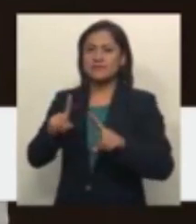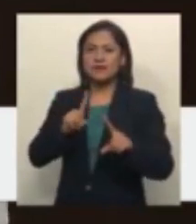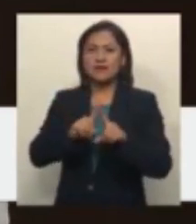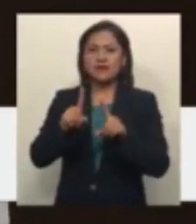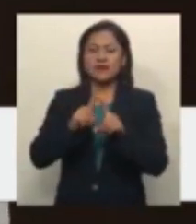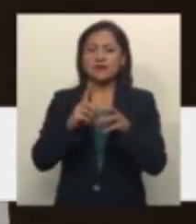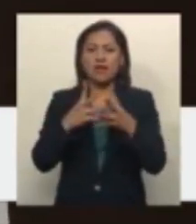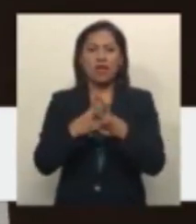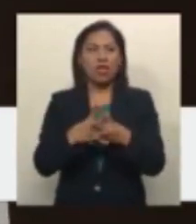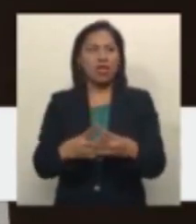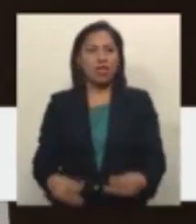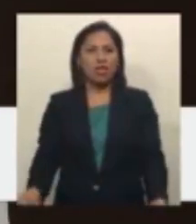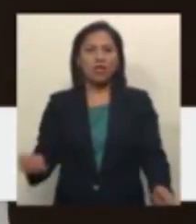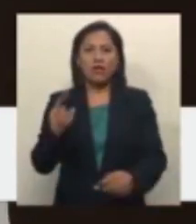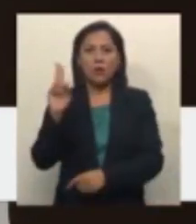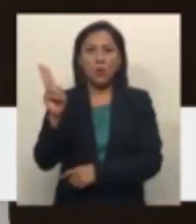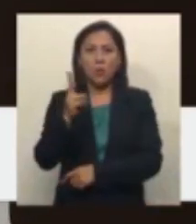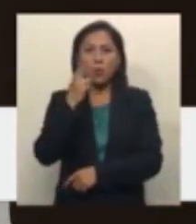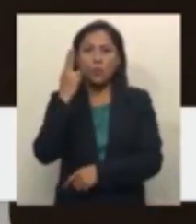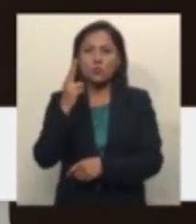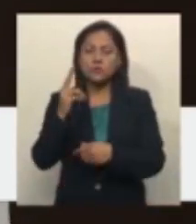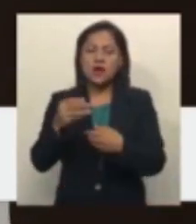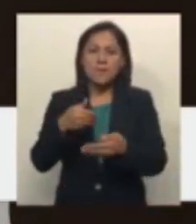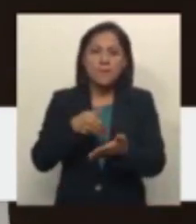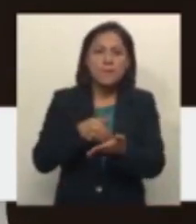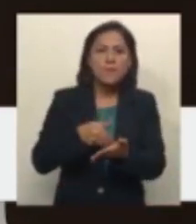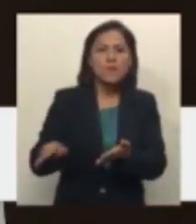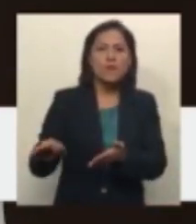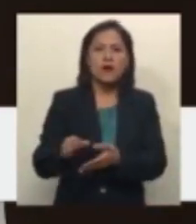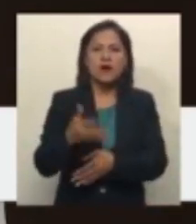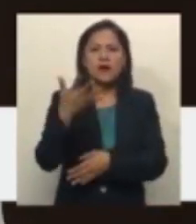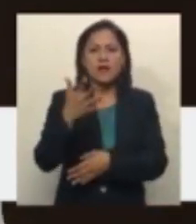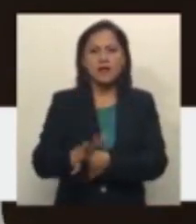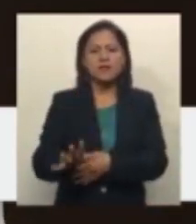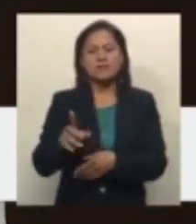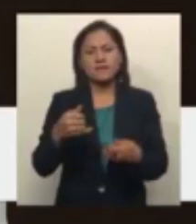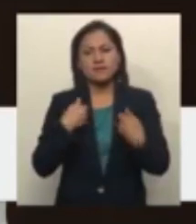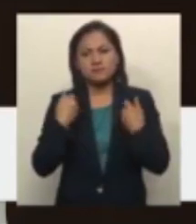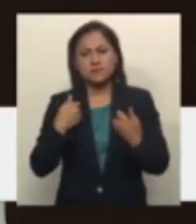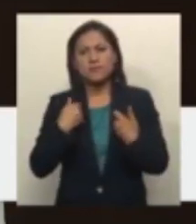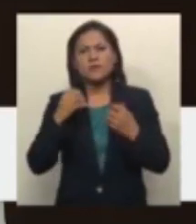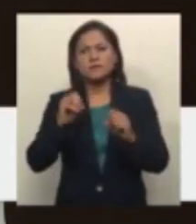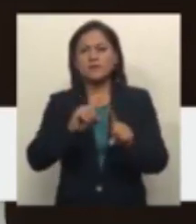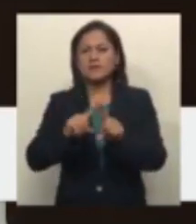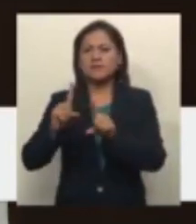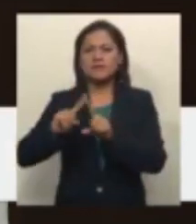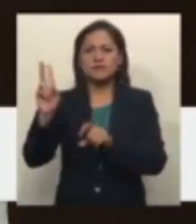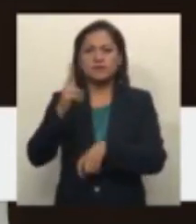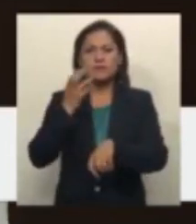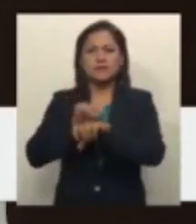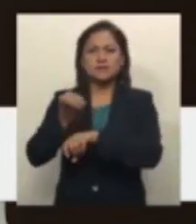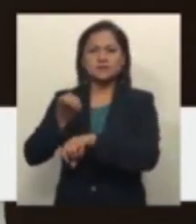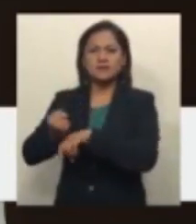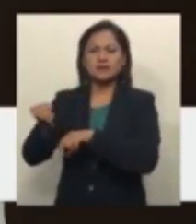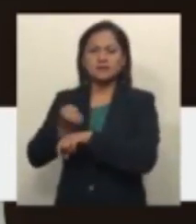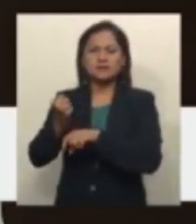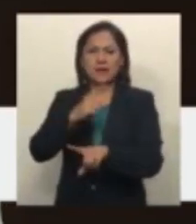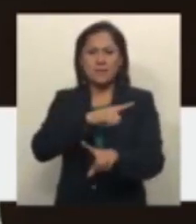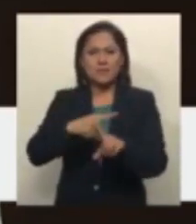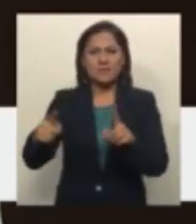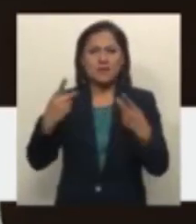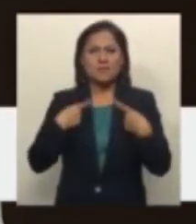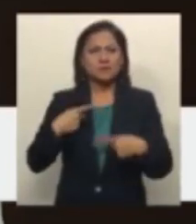dejando fuera en la UNAM a 9 de cada 10 jóvenes, en el Politécnico a 6 de cada 9 y en las universidades de los estados por lo menos a la mitad